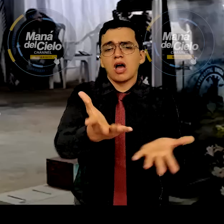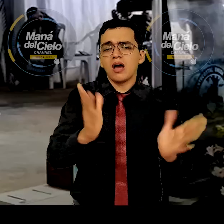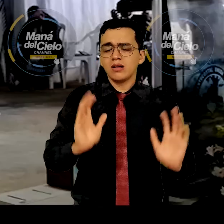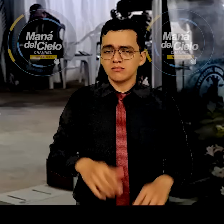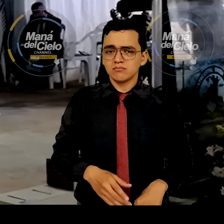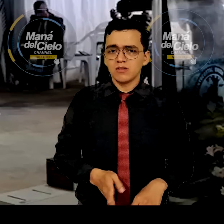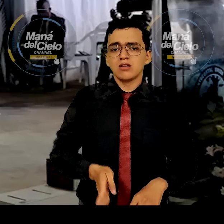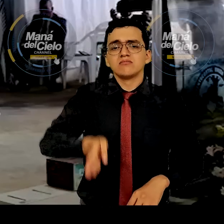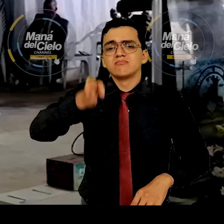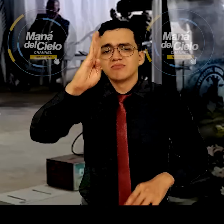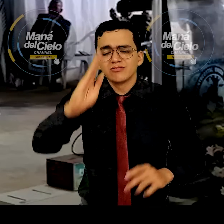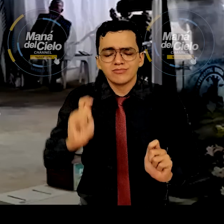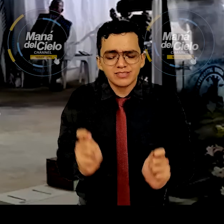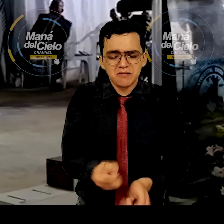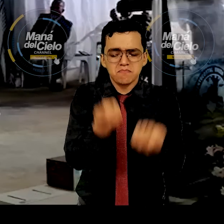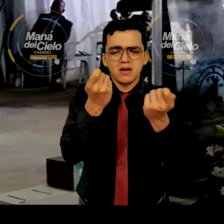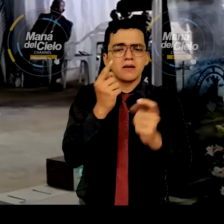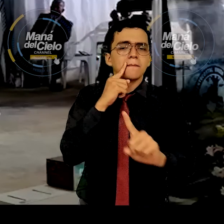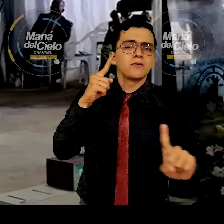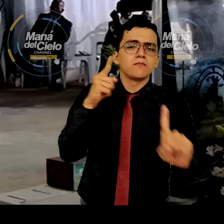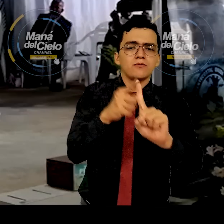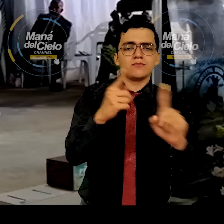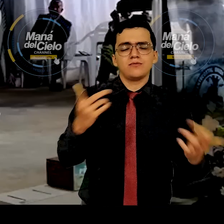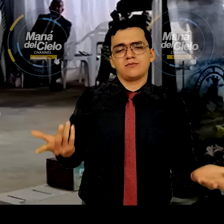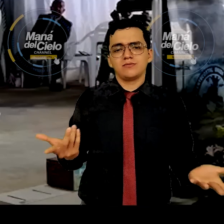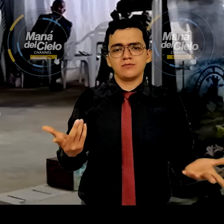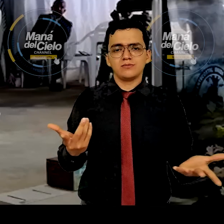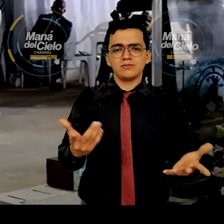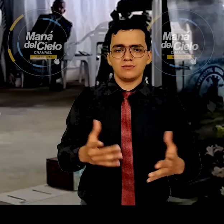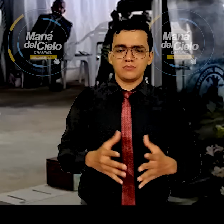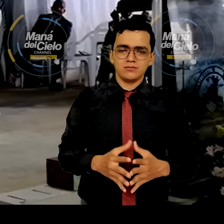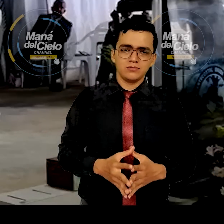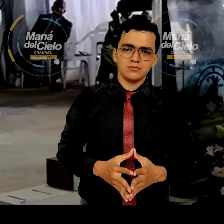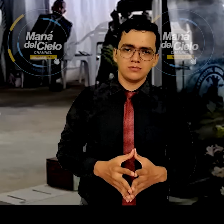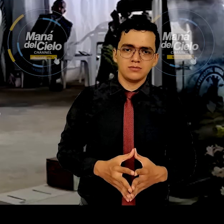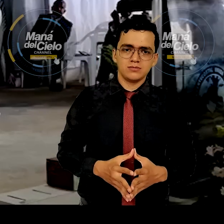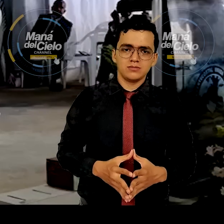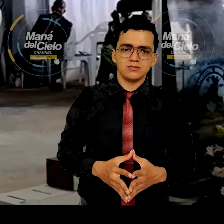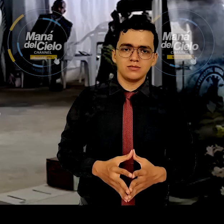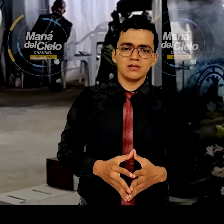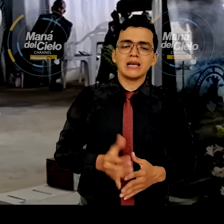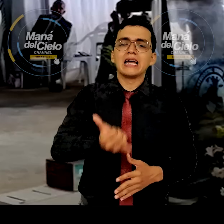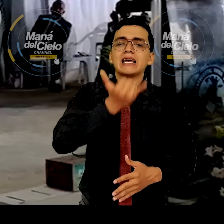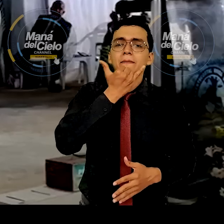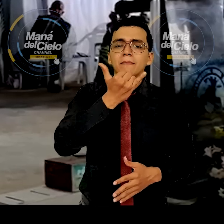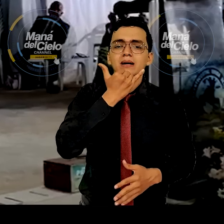Todos los que estamos aquí, a veces no tenemos autoestima.